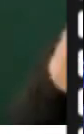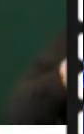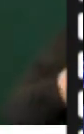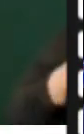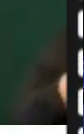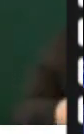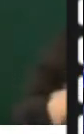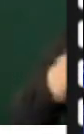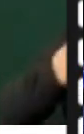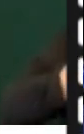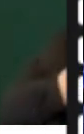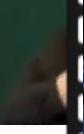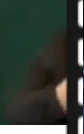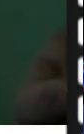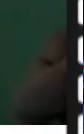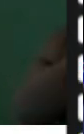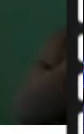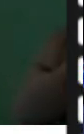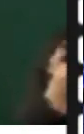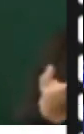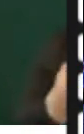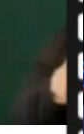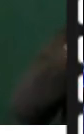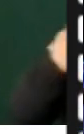Estamos bien y de buenas,